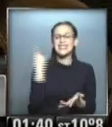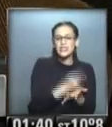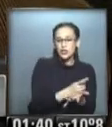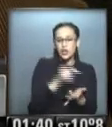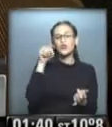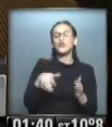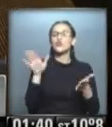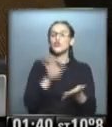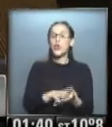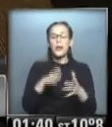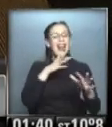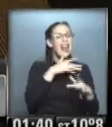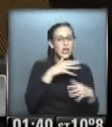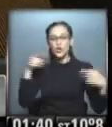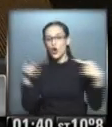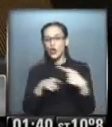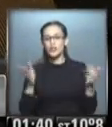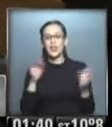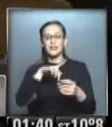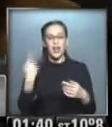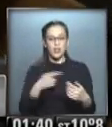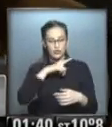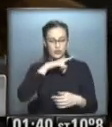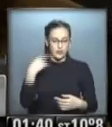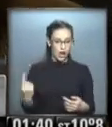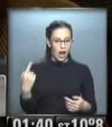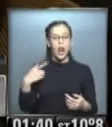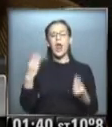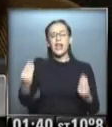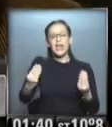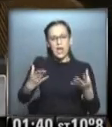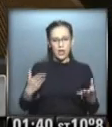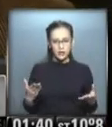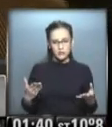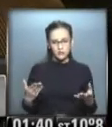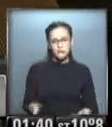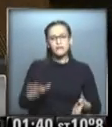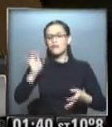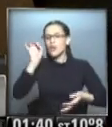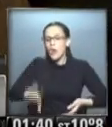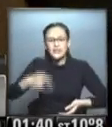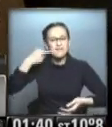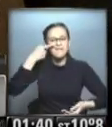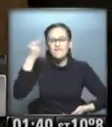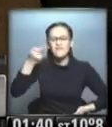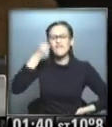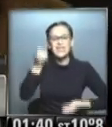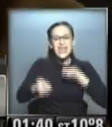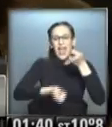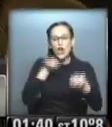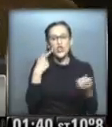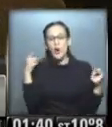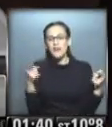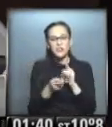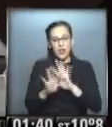esta causa de Clarín contra el Estado Nacional, lo que está en juego son los negocios del Grupo Clarín. No está